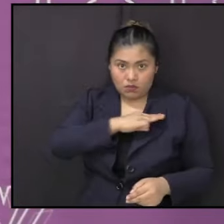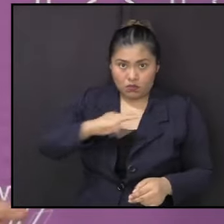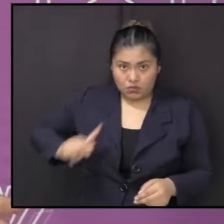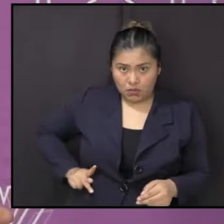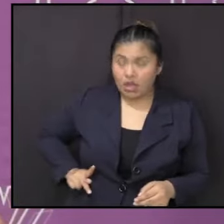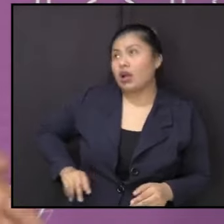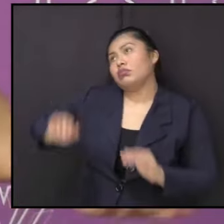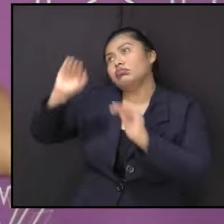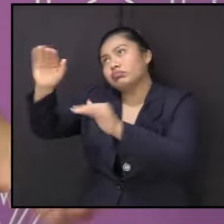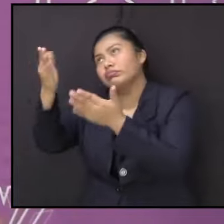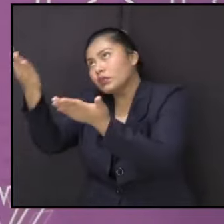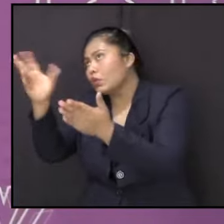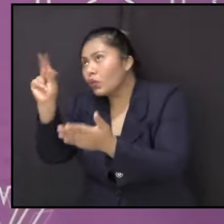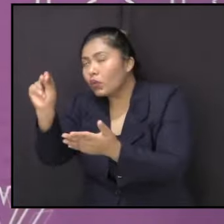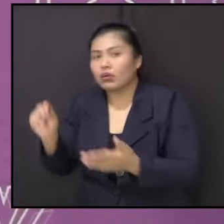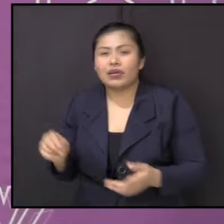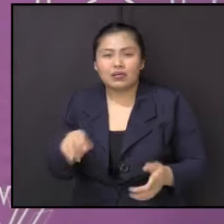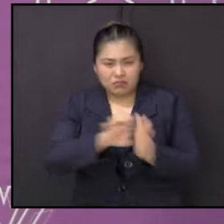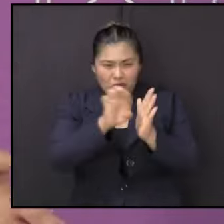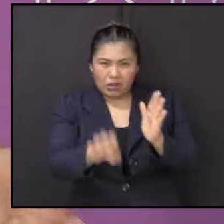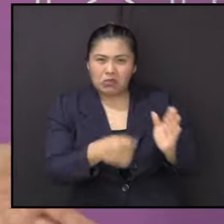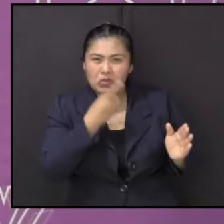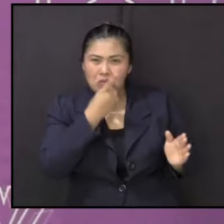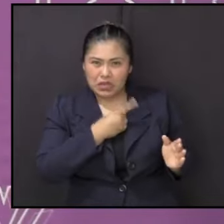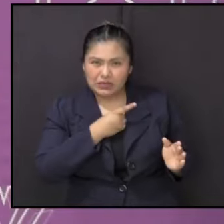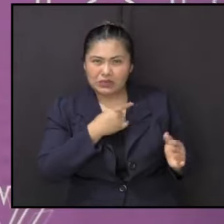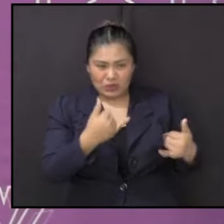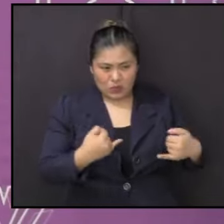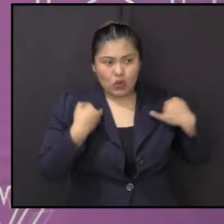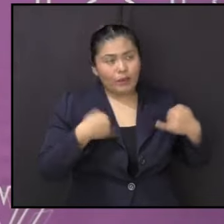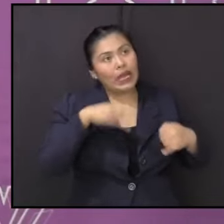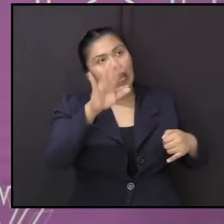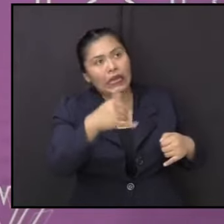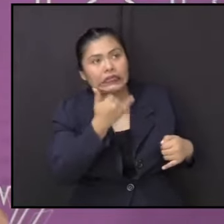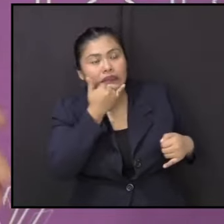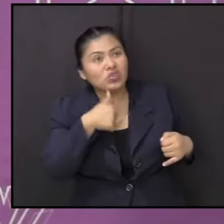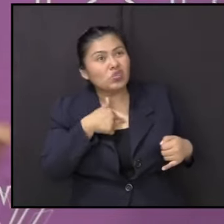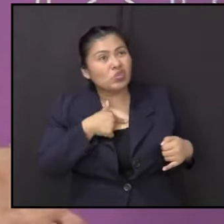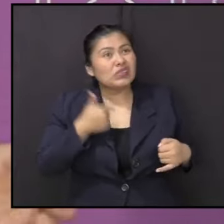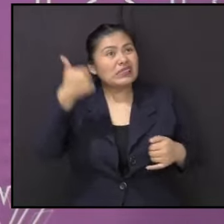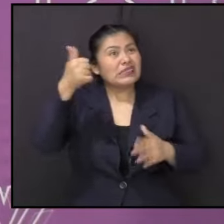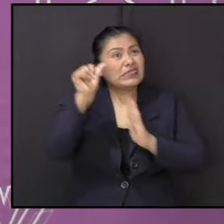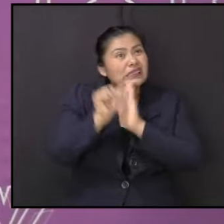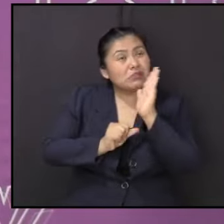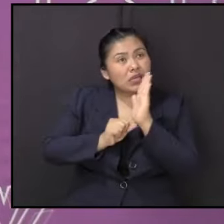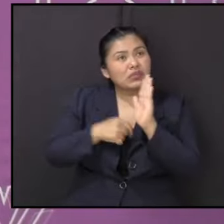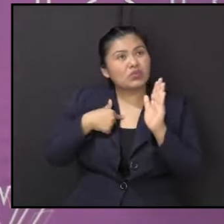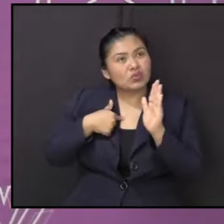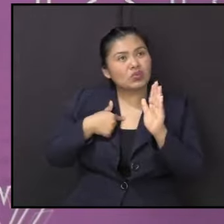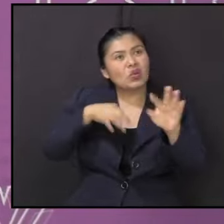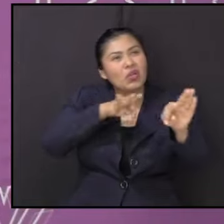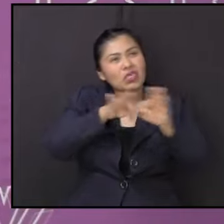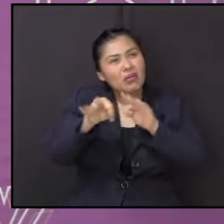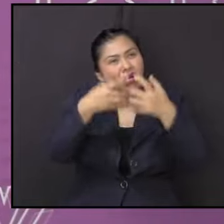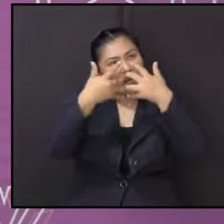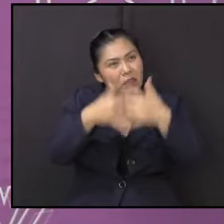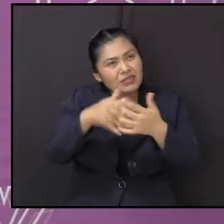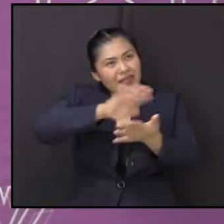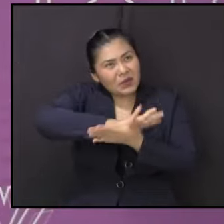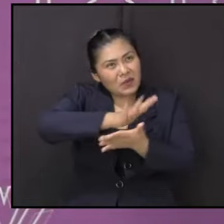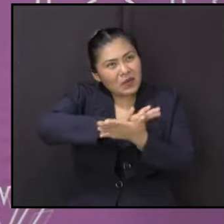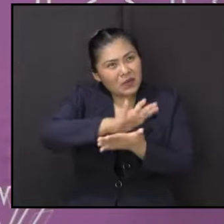dice un joven, oye, tengo una tortillería que apenas acabo de abrir hace 6 meses y simplemente ya la tengo que cerrar porque ya me cayó el